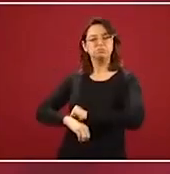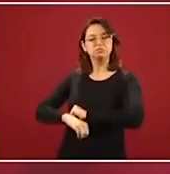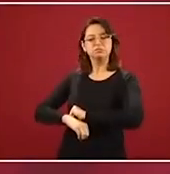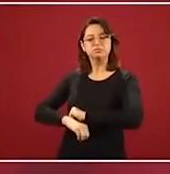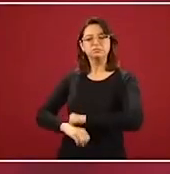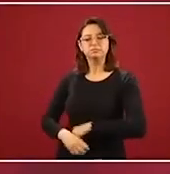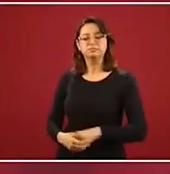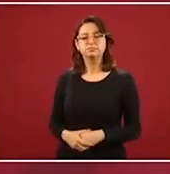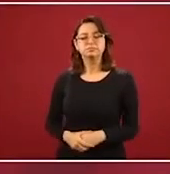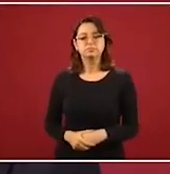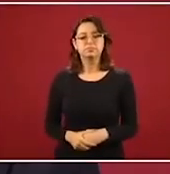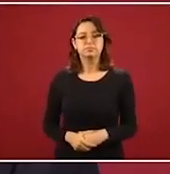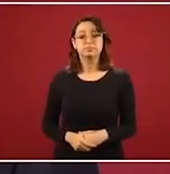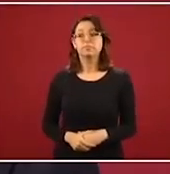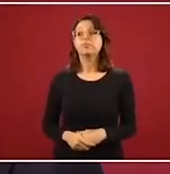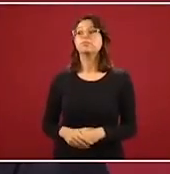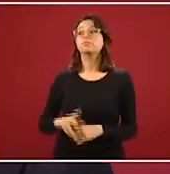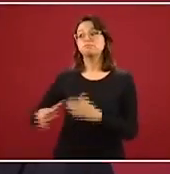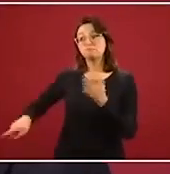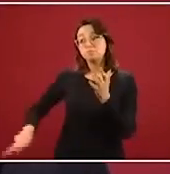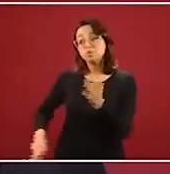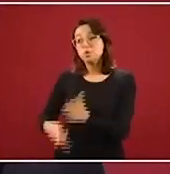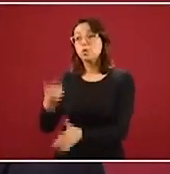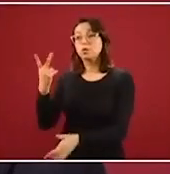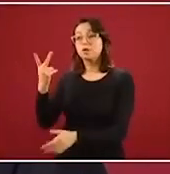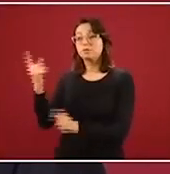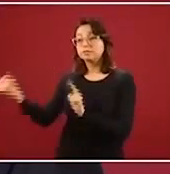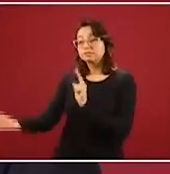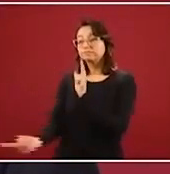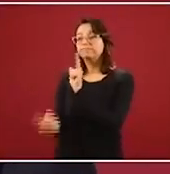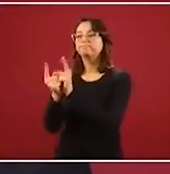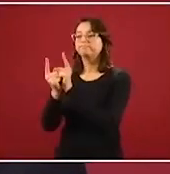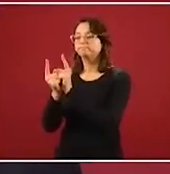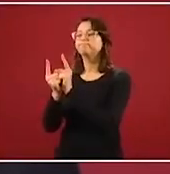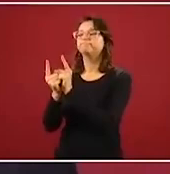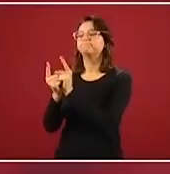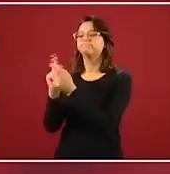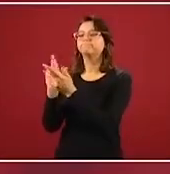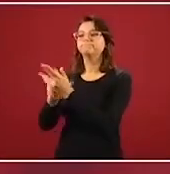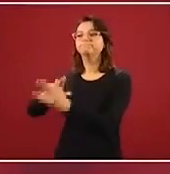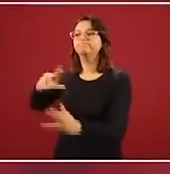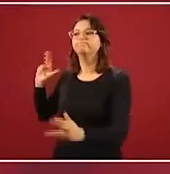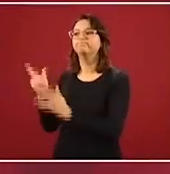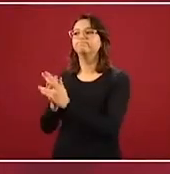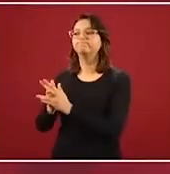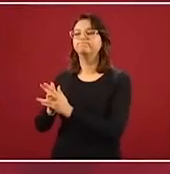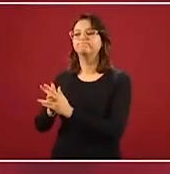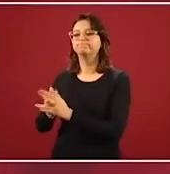Porque si te vuelvo a ver,